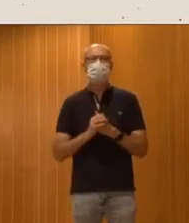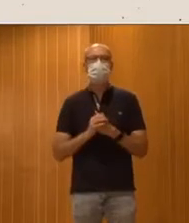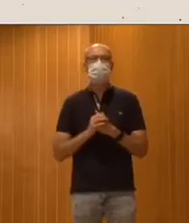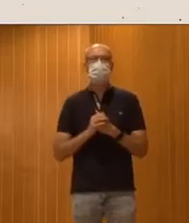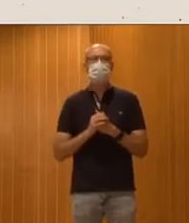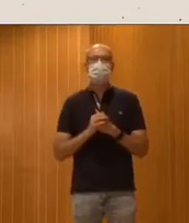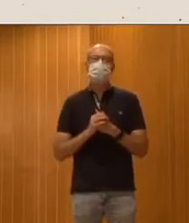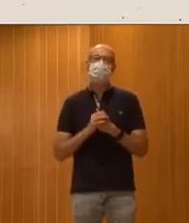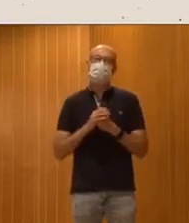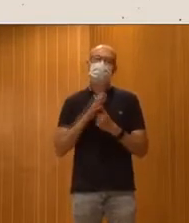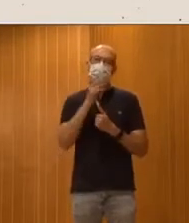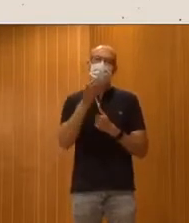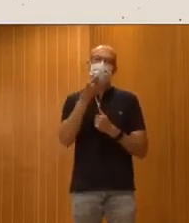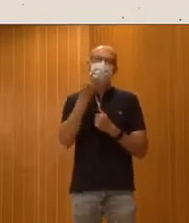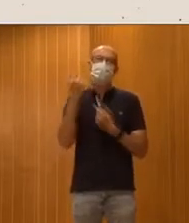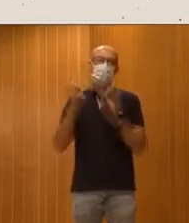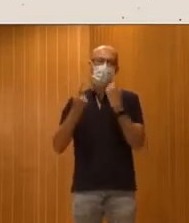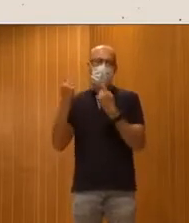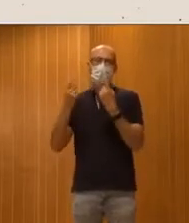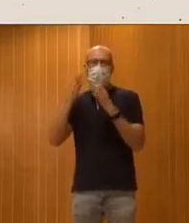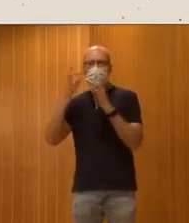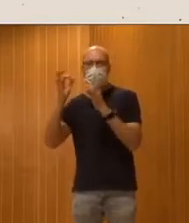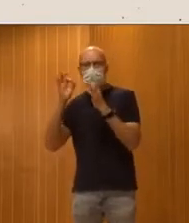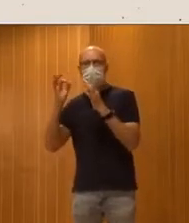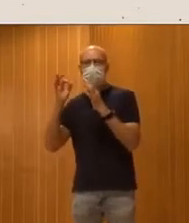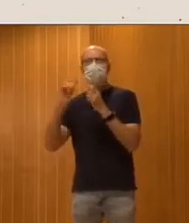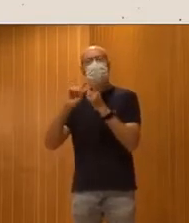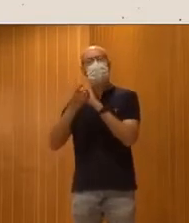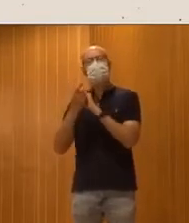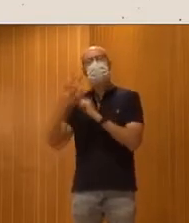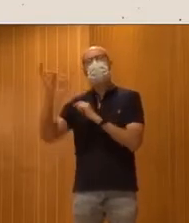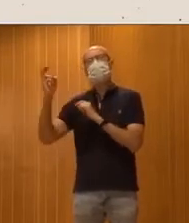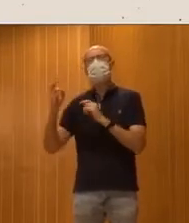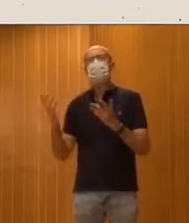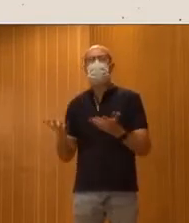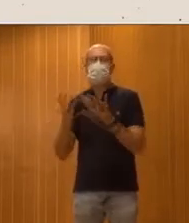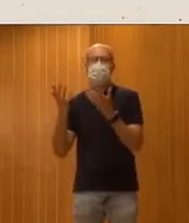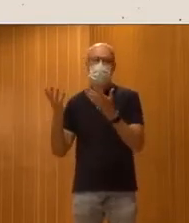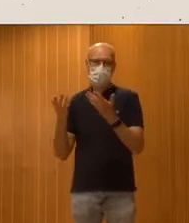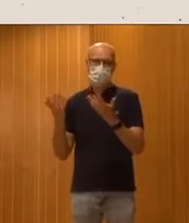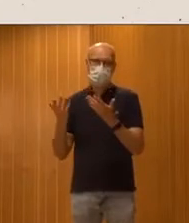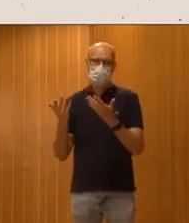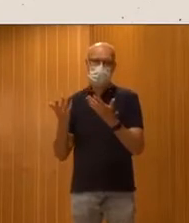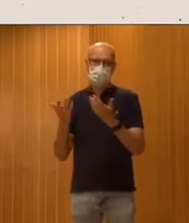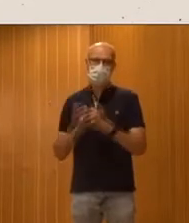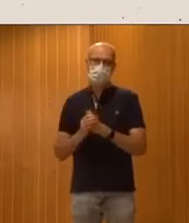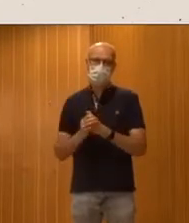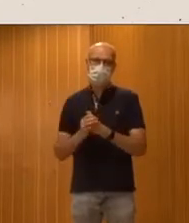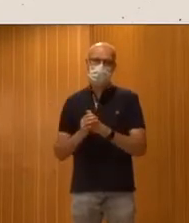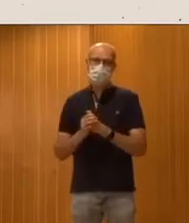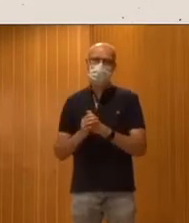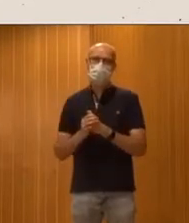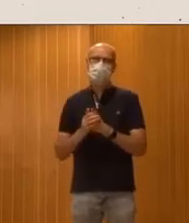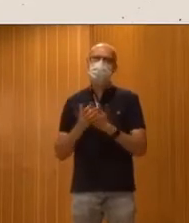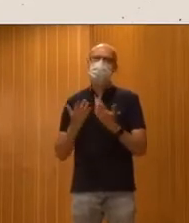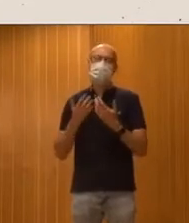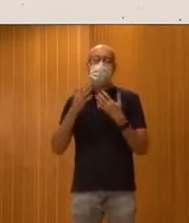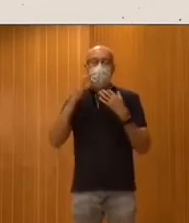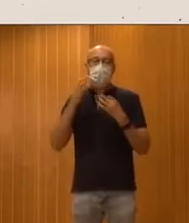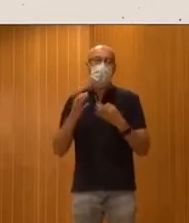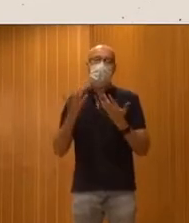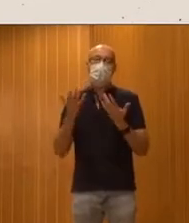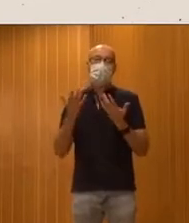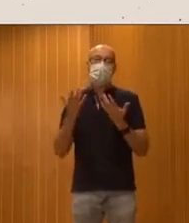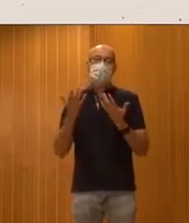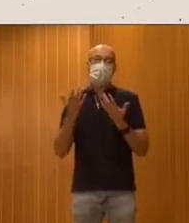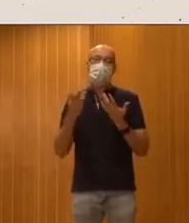larga, que son más peligrosas, a benzodiazepinas de acción media y corta, pero